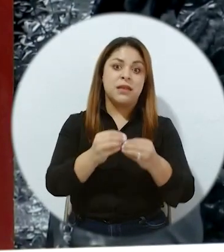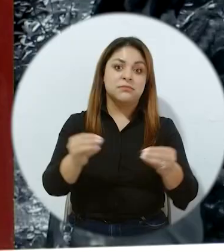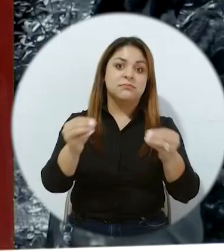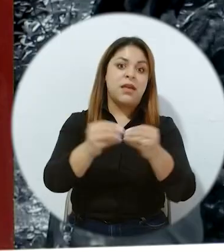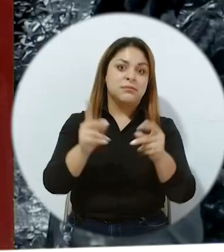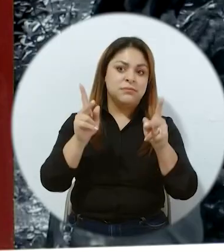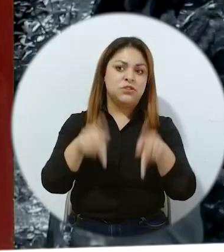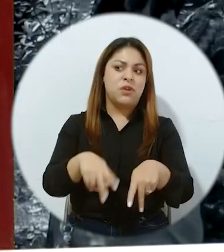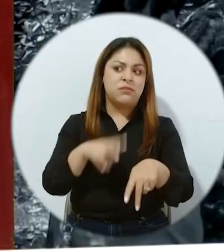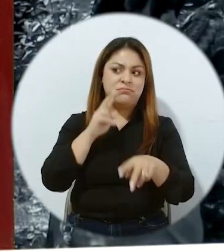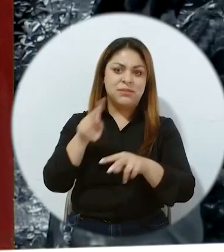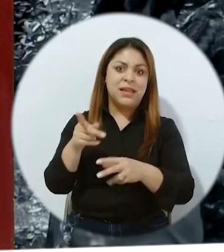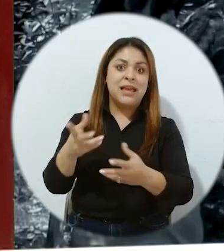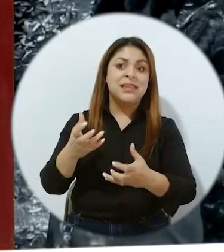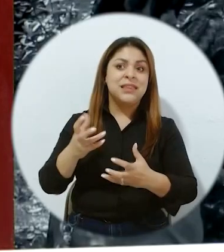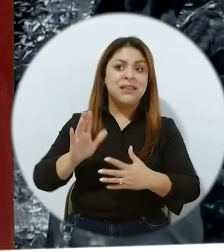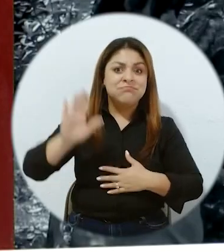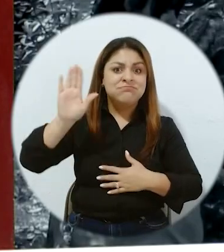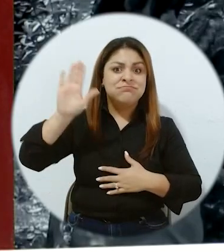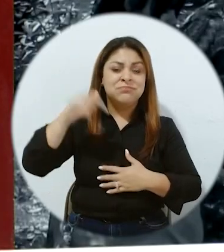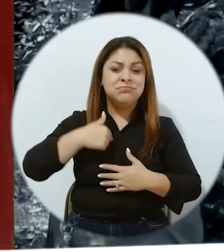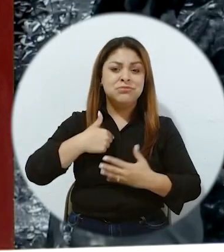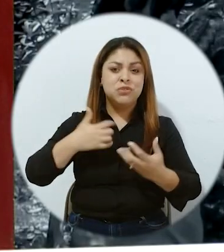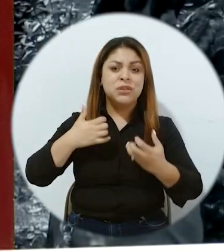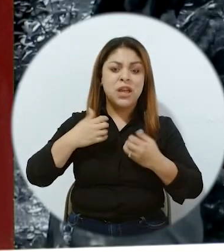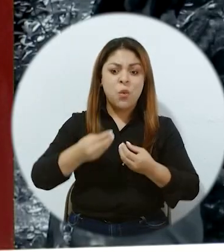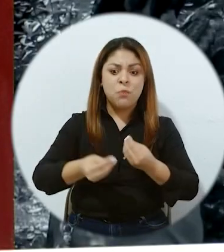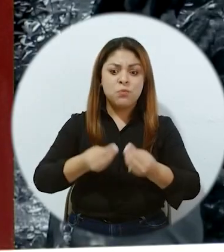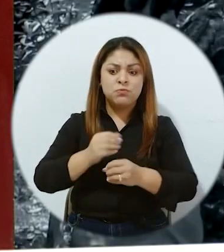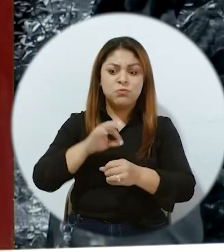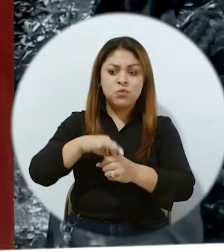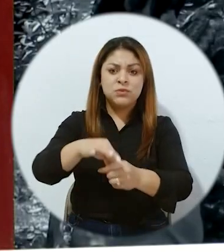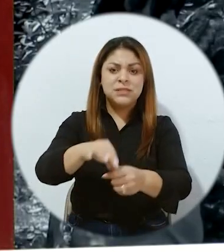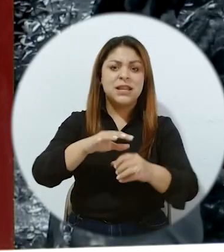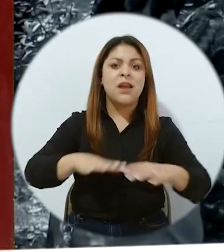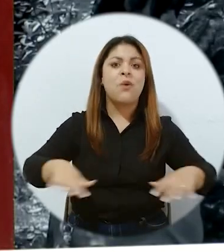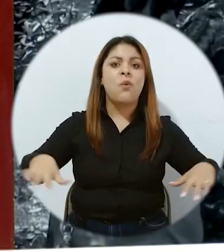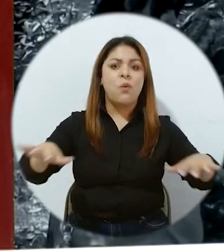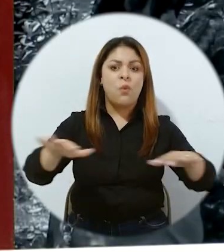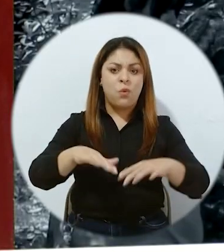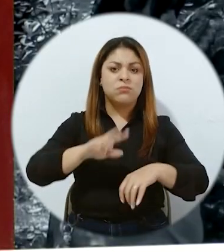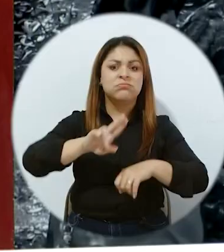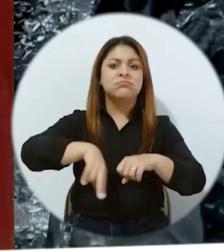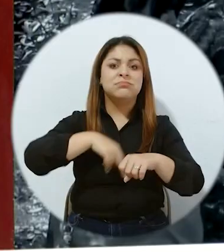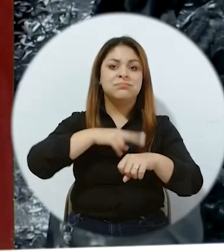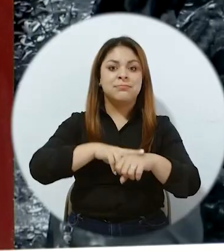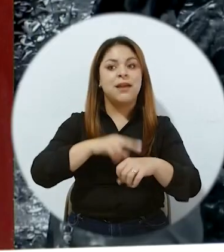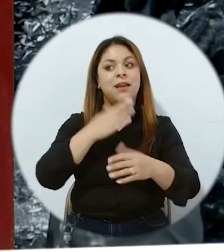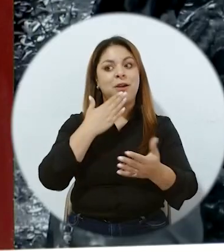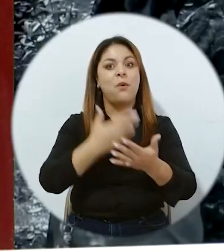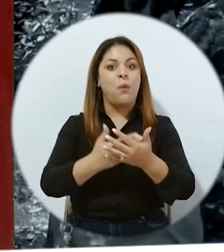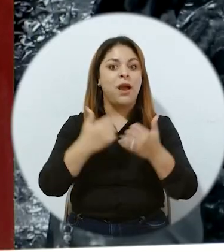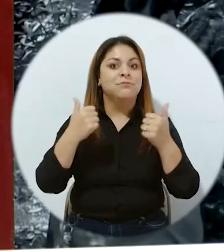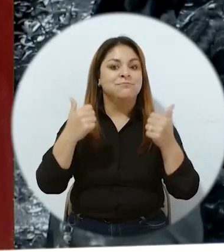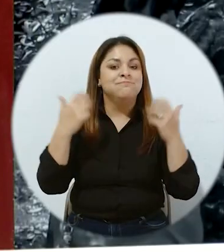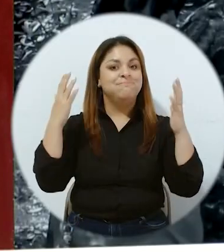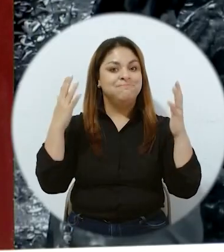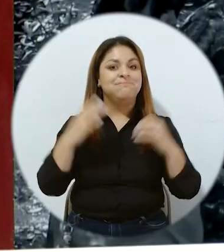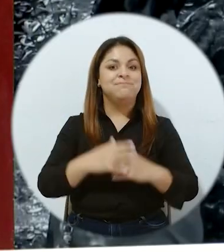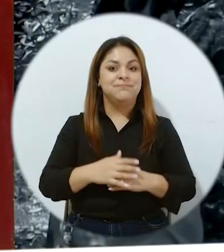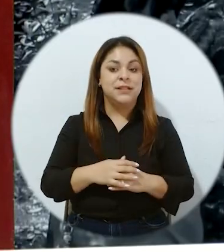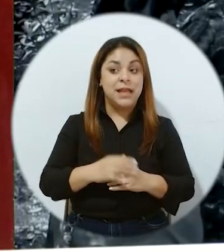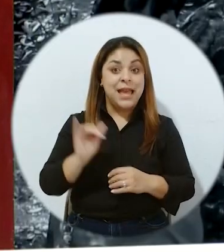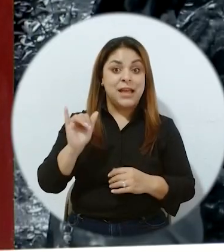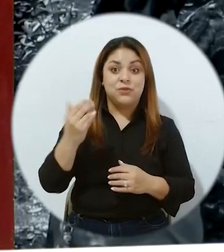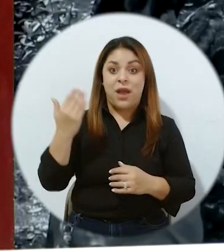personas están apuntándose a producir ecológicamente, dichosamente para todos. Esto es algo